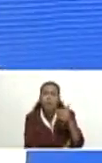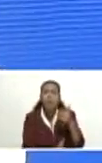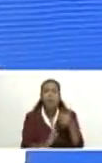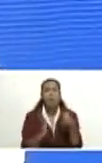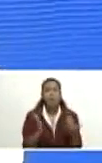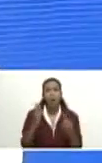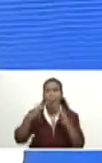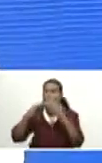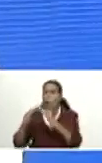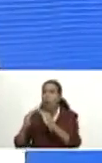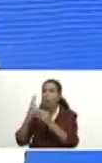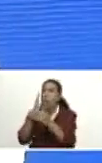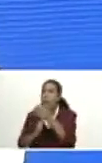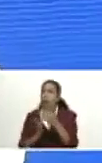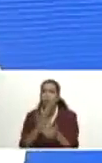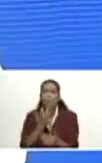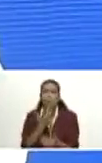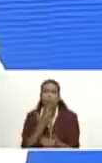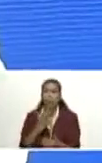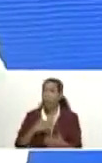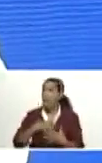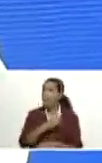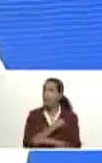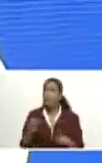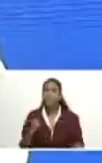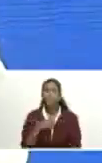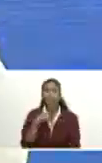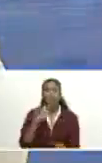de un hogar humilde, es imposible estudiar medicina.